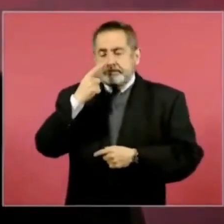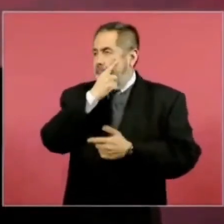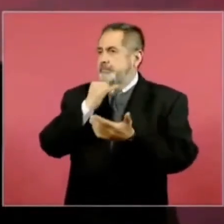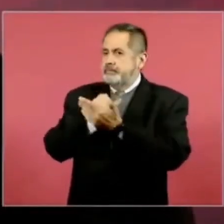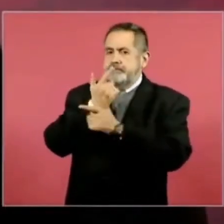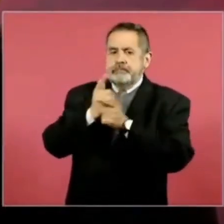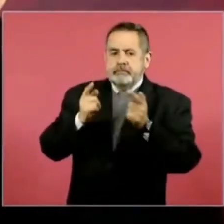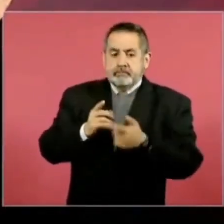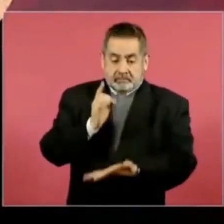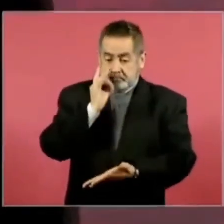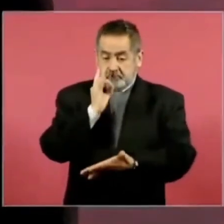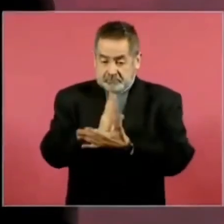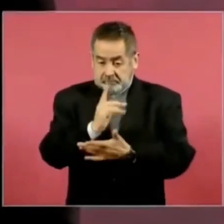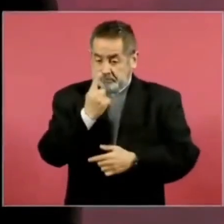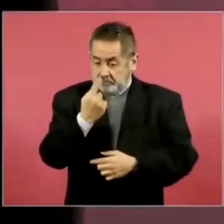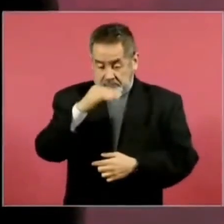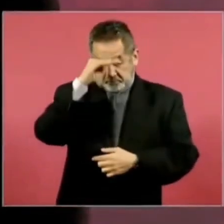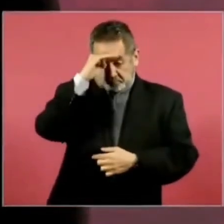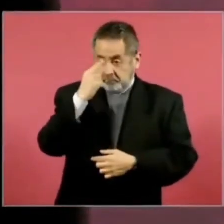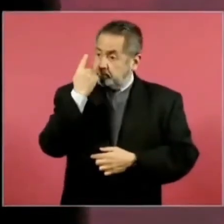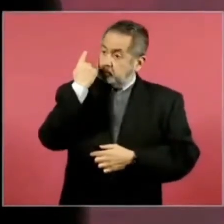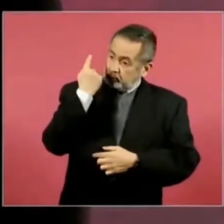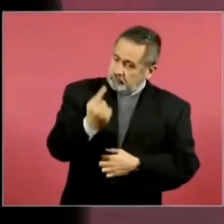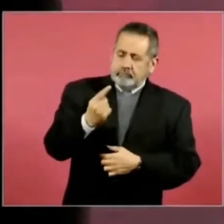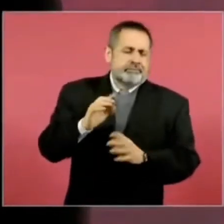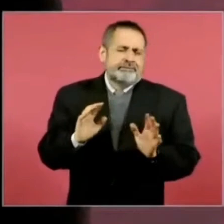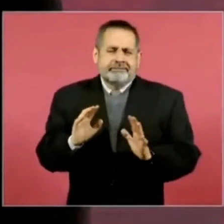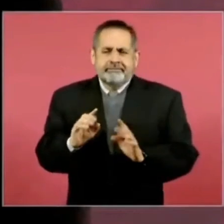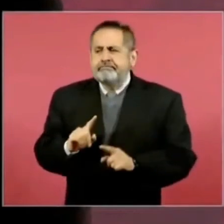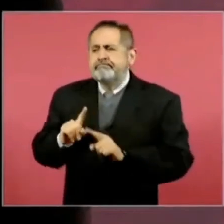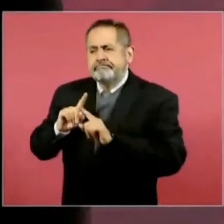único, es pluralidad.